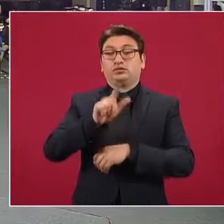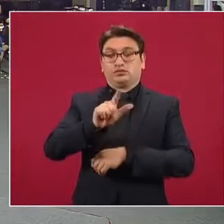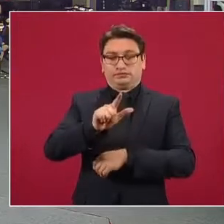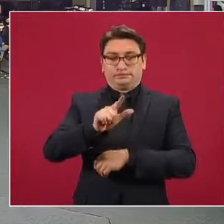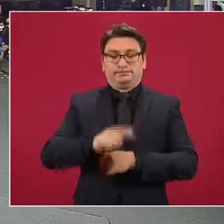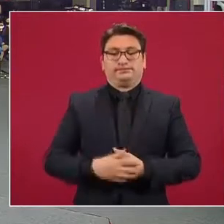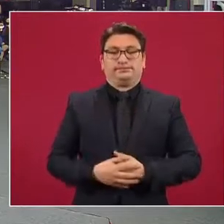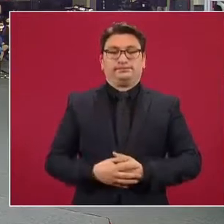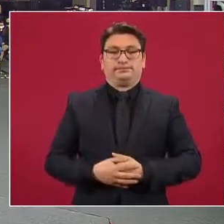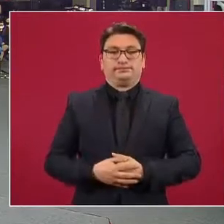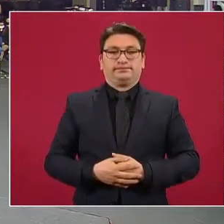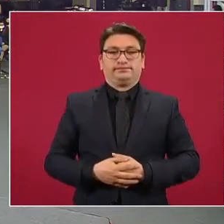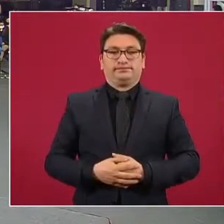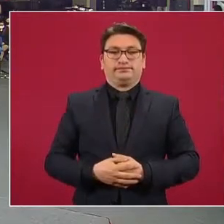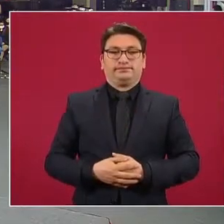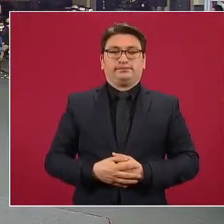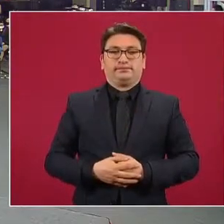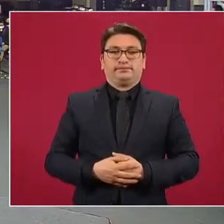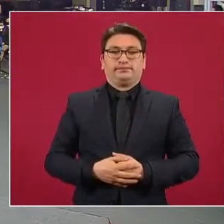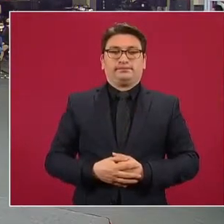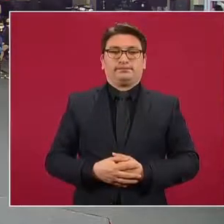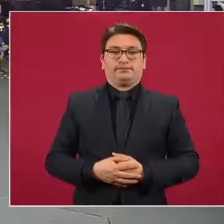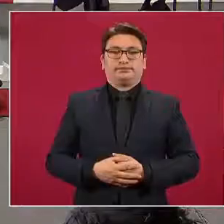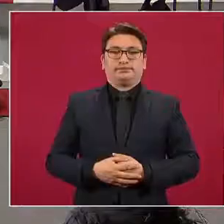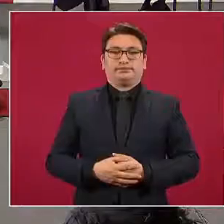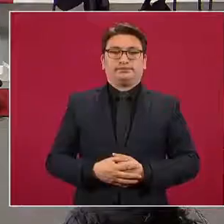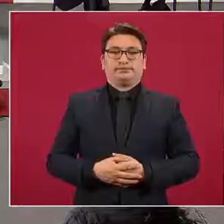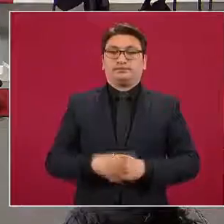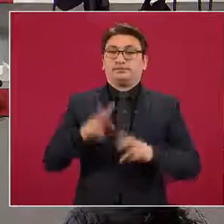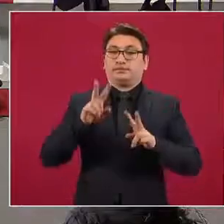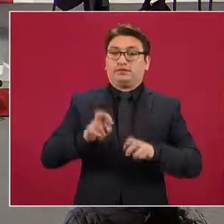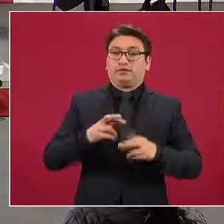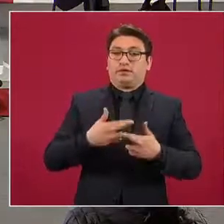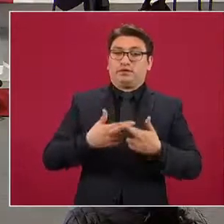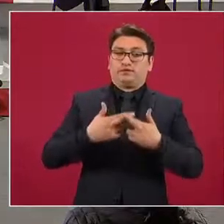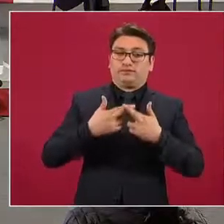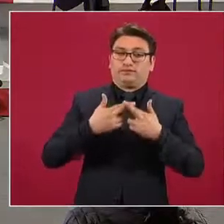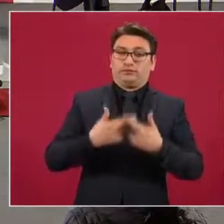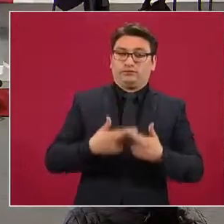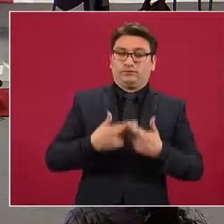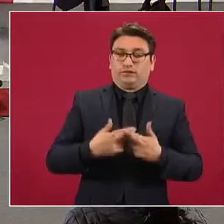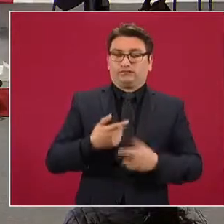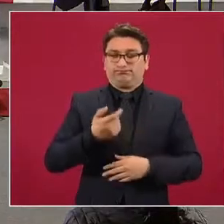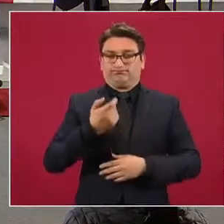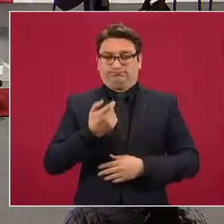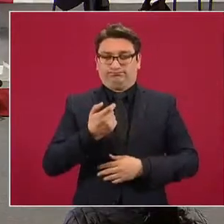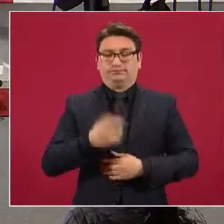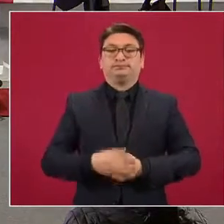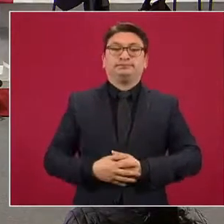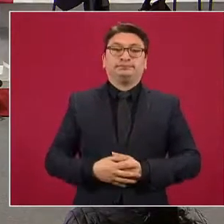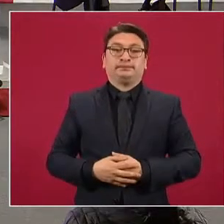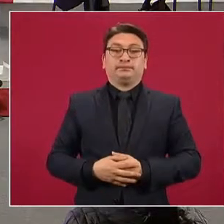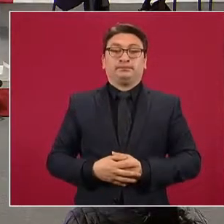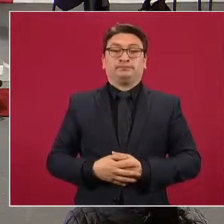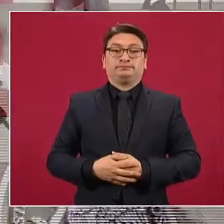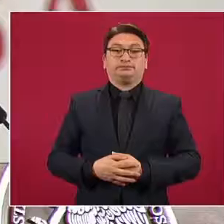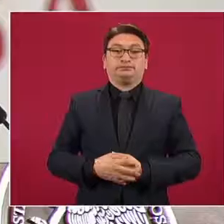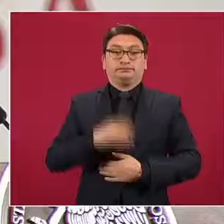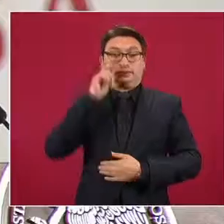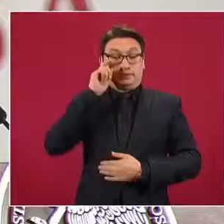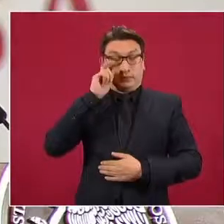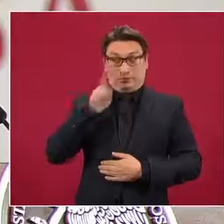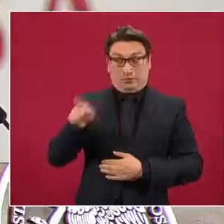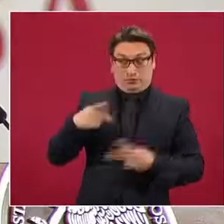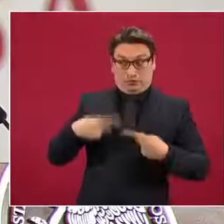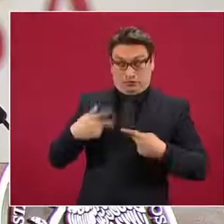17 dice: de la riqueza y la economía. No es más rico el que